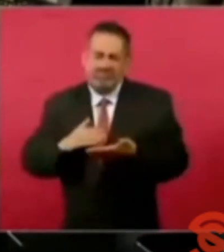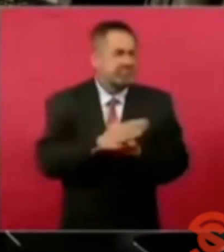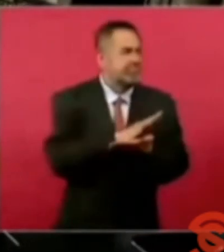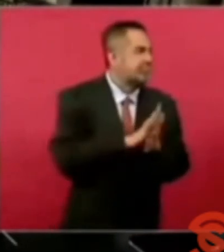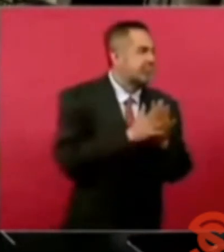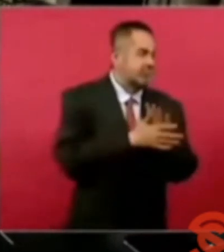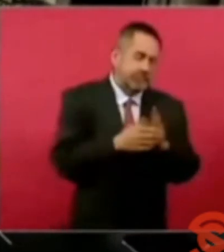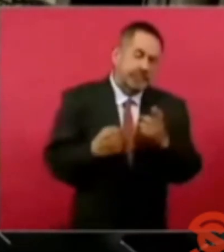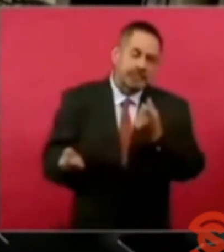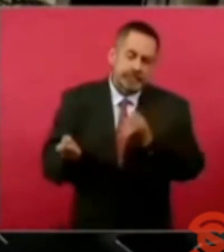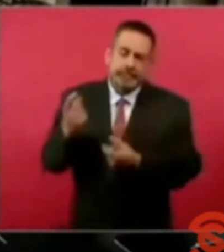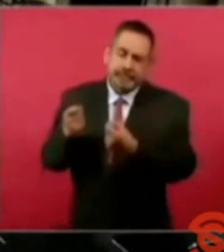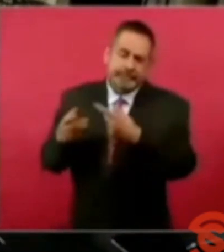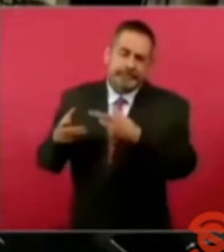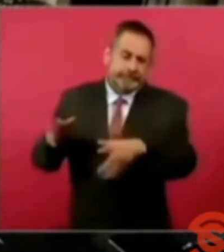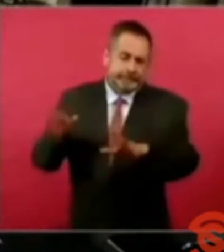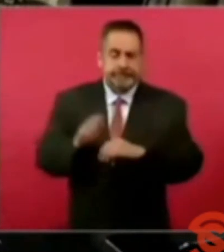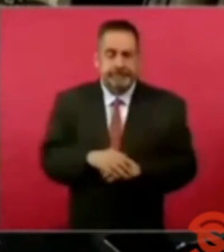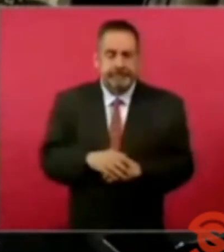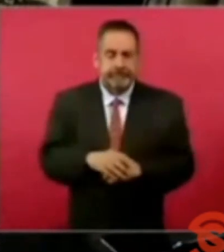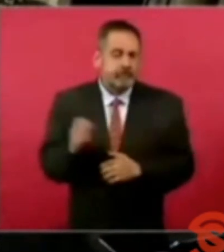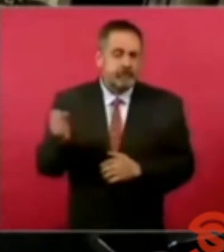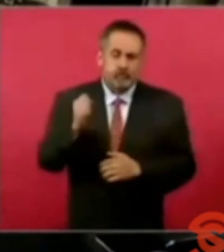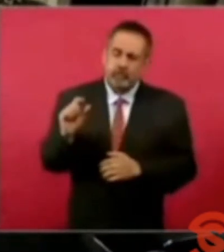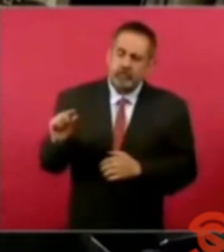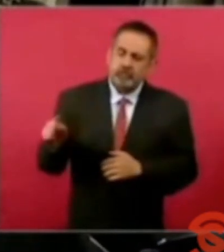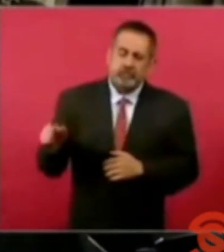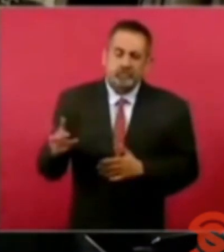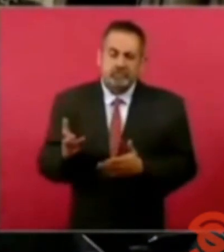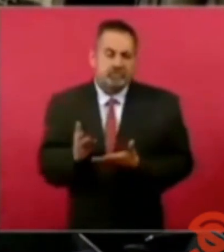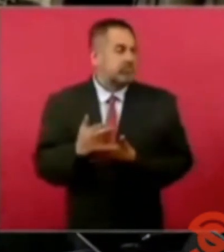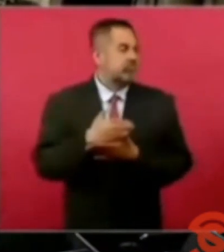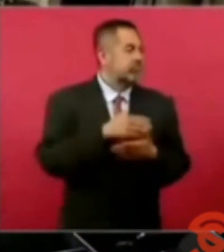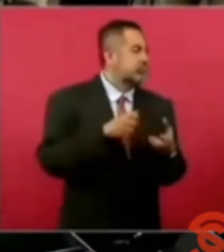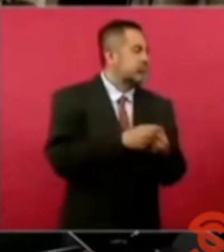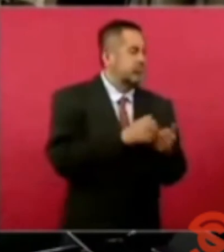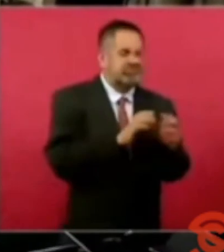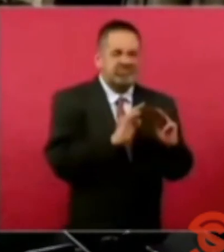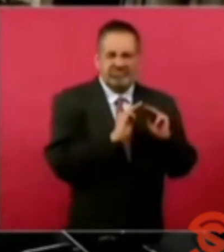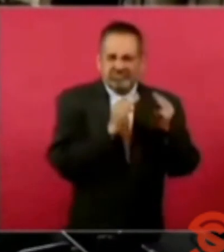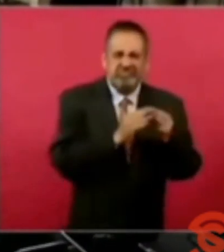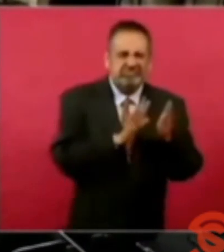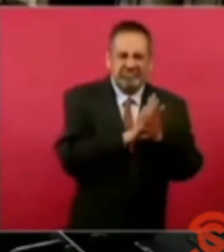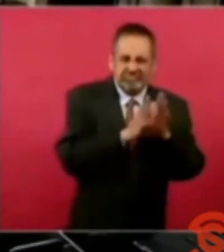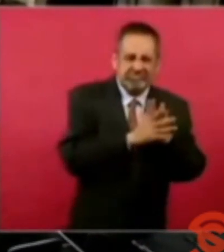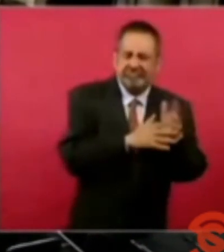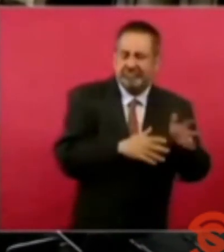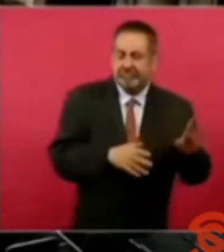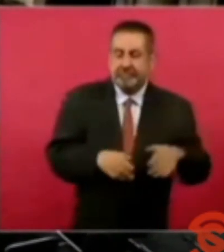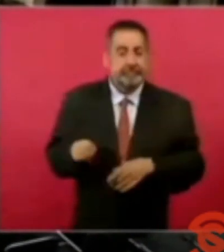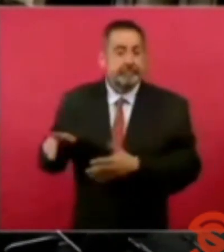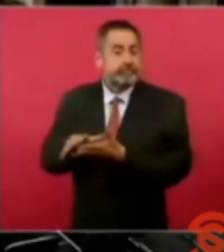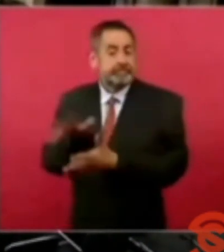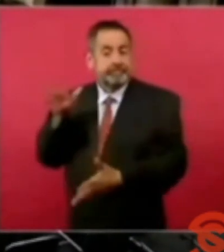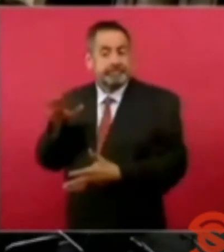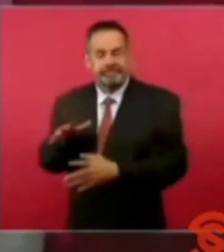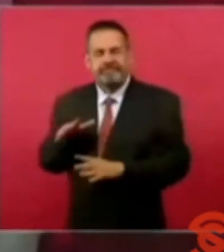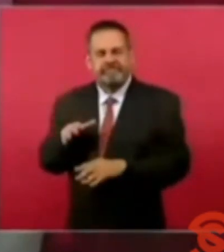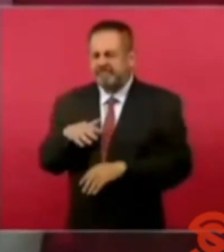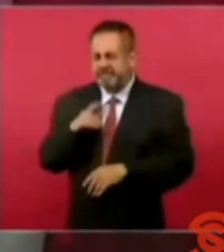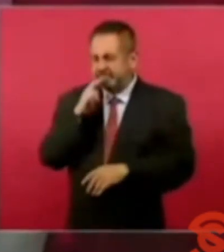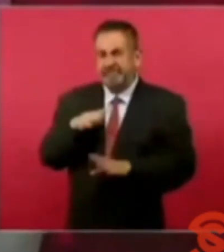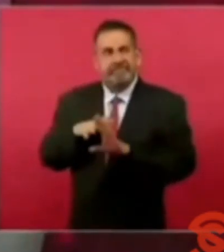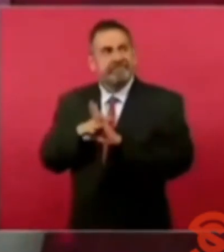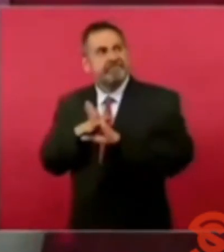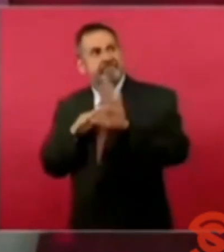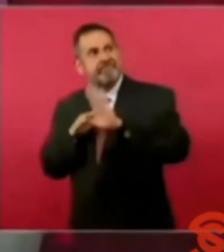lo hicieron. Afortunadamente pocos. La mayoría decidió irse a